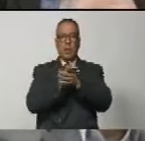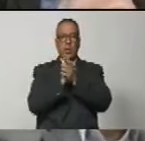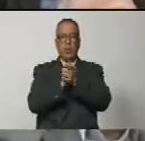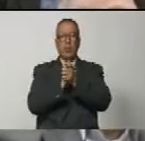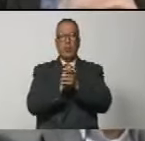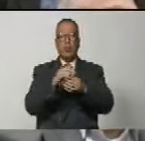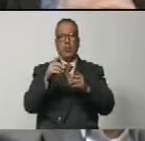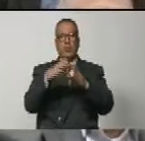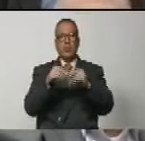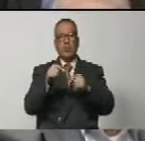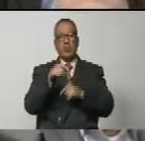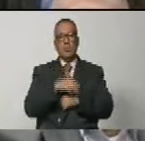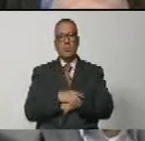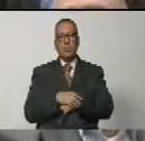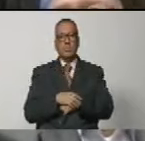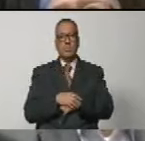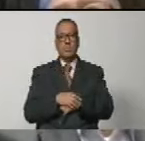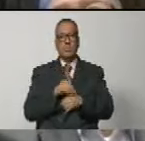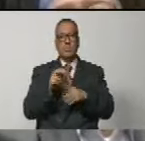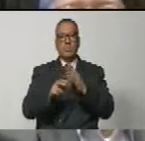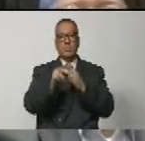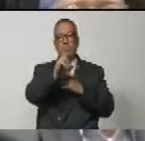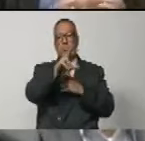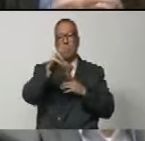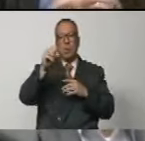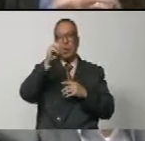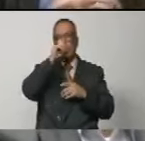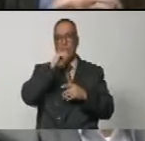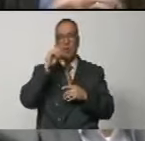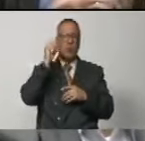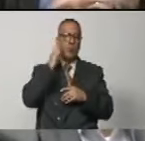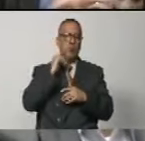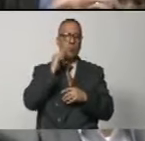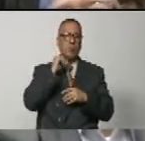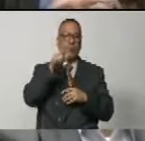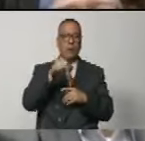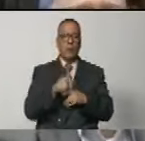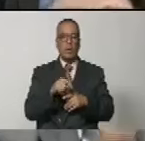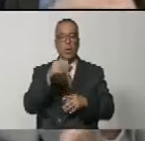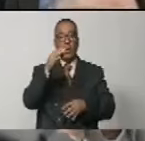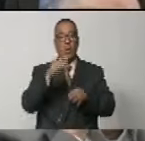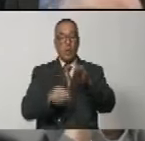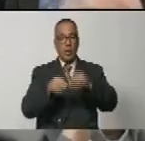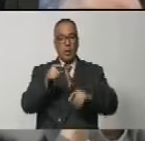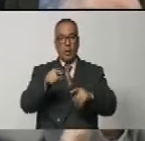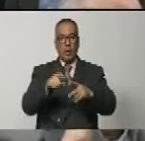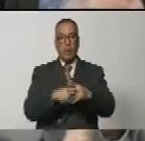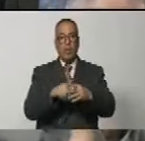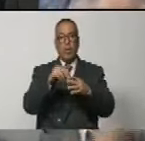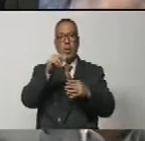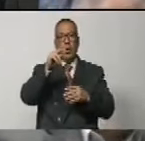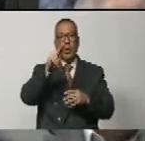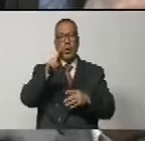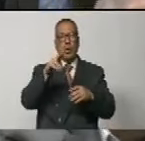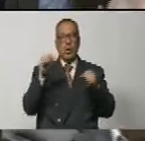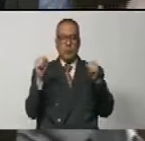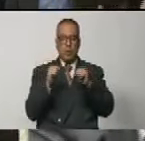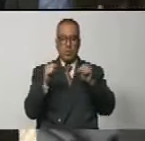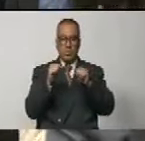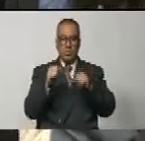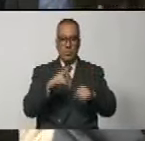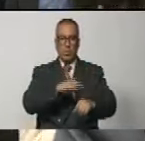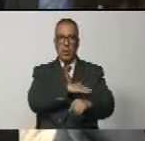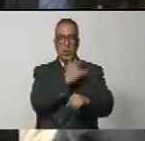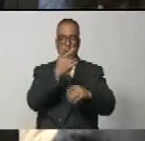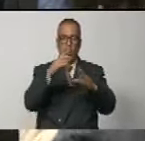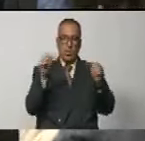compatriota, un compatriota con 30 años de experiencia como abogado, egresado de la Universidad de los Andes, pero